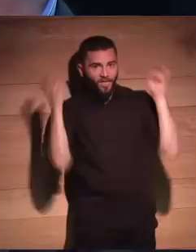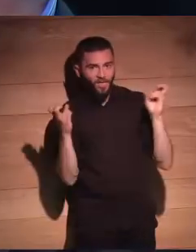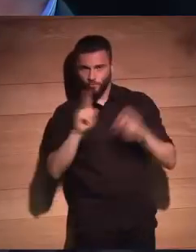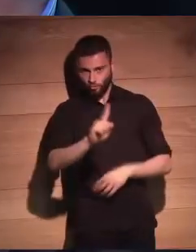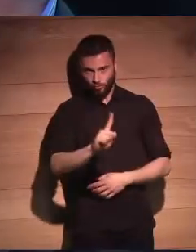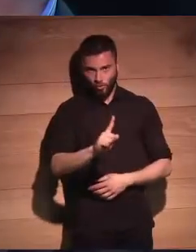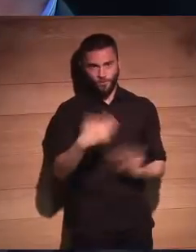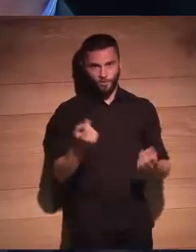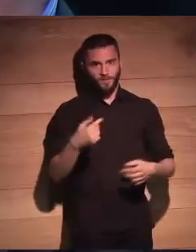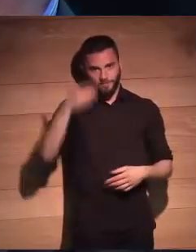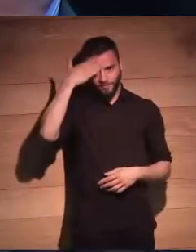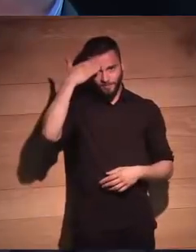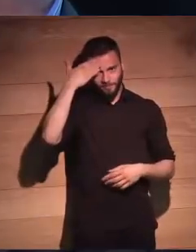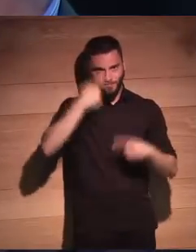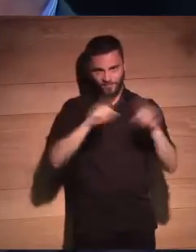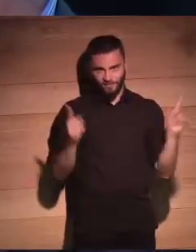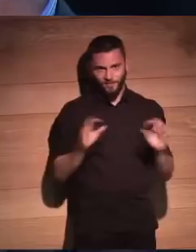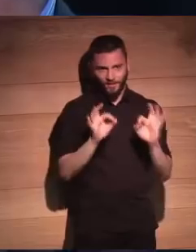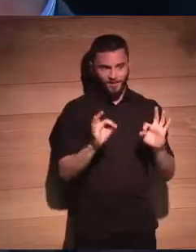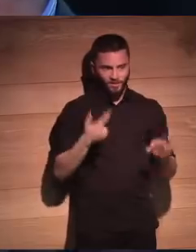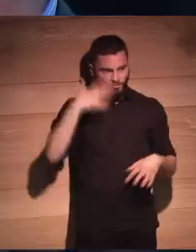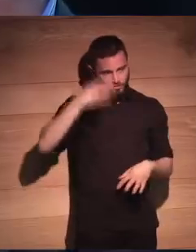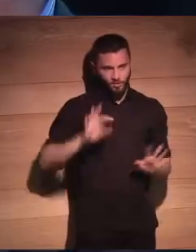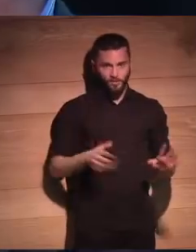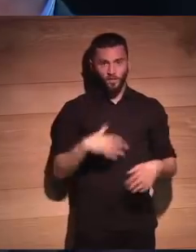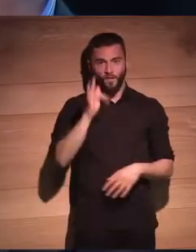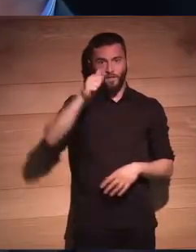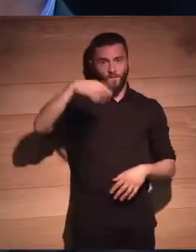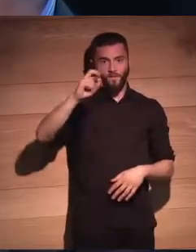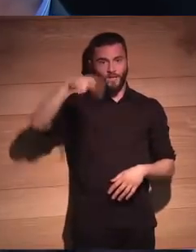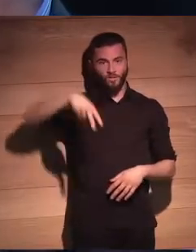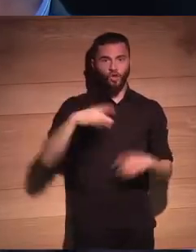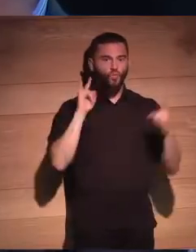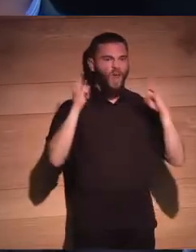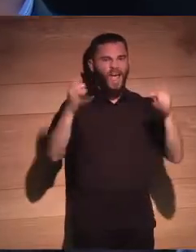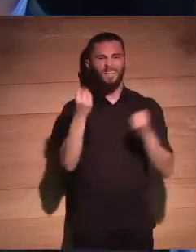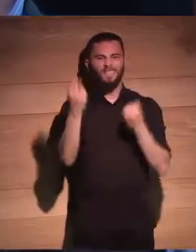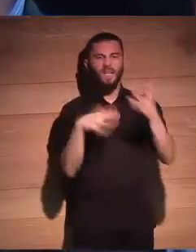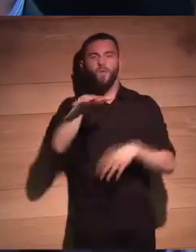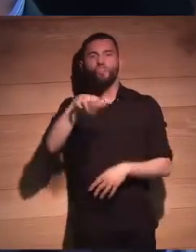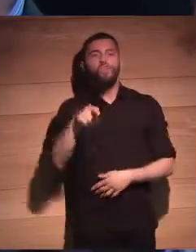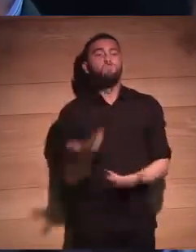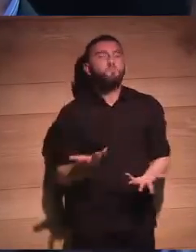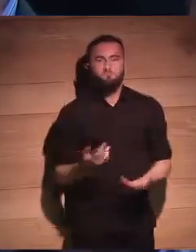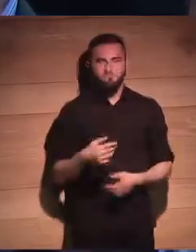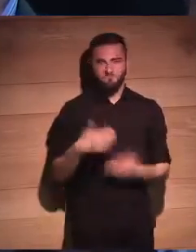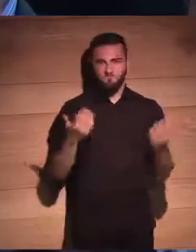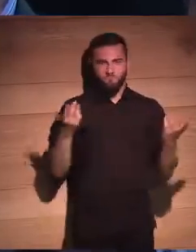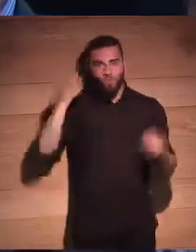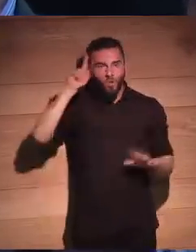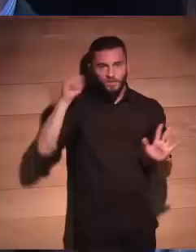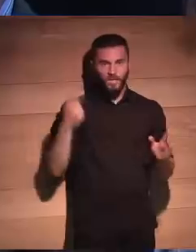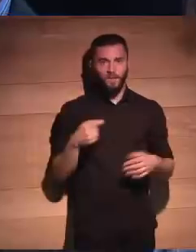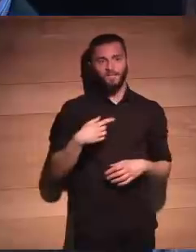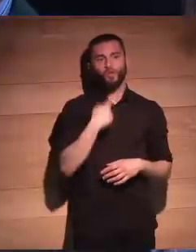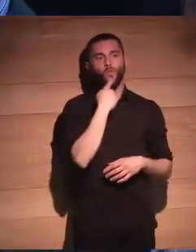es la principal diferencia, creo yo. Entre otras cosas porque The Phantom además está en una selva que no se sabe muy bien dónde está. Sí, es un lugar mitológico. Por un lado son negros, pero por otro lado